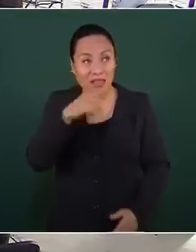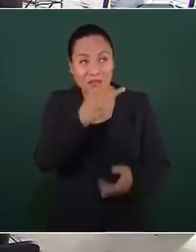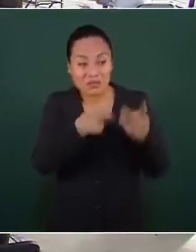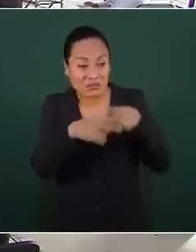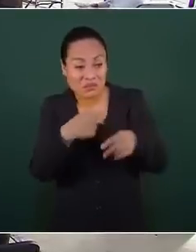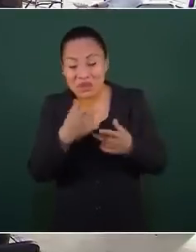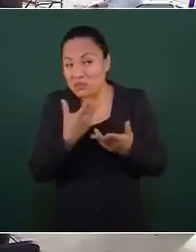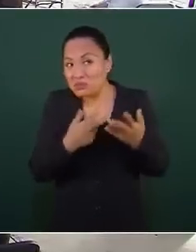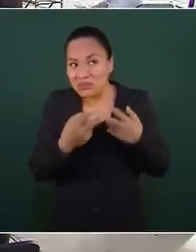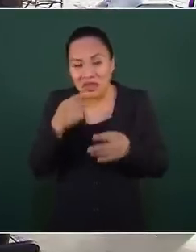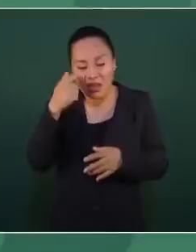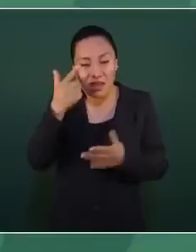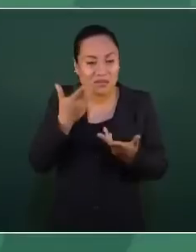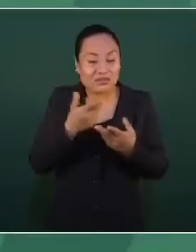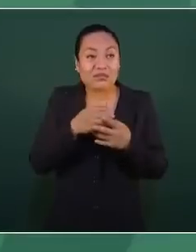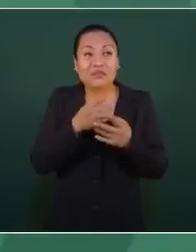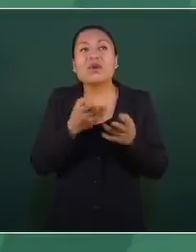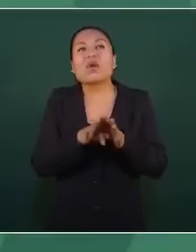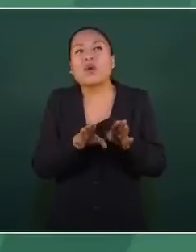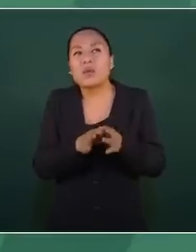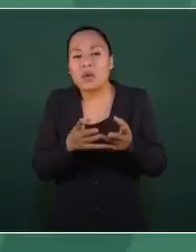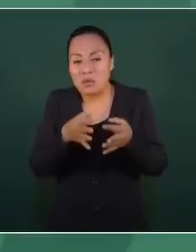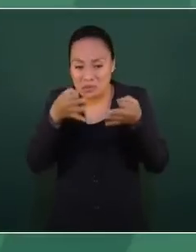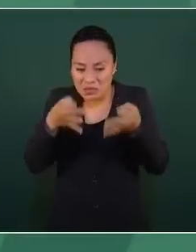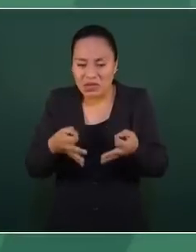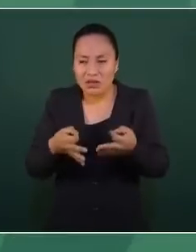está demostrado que no hace falta